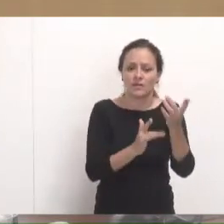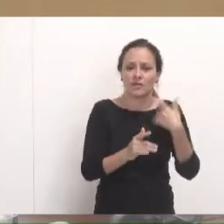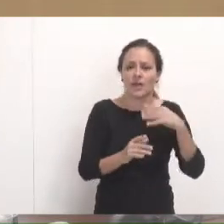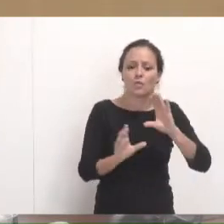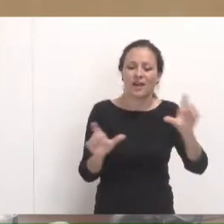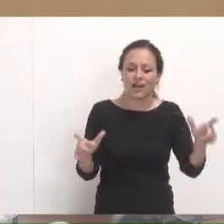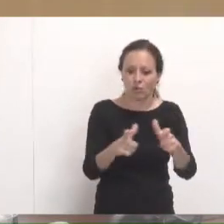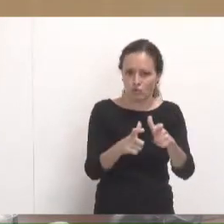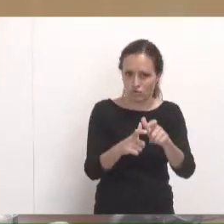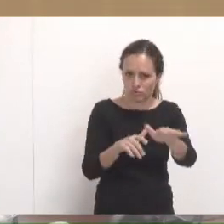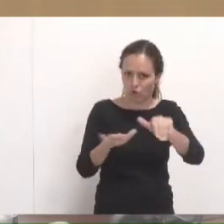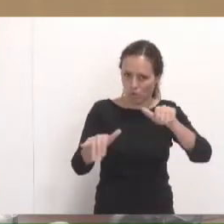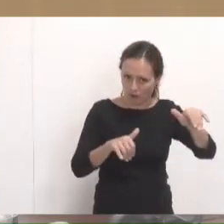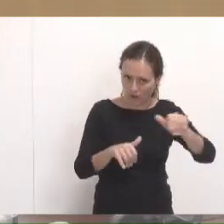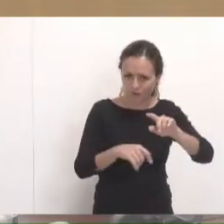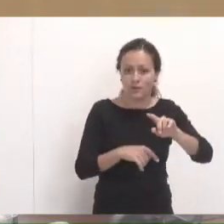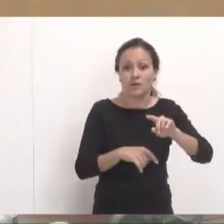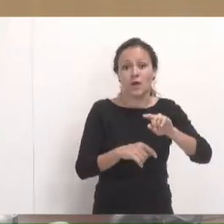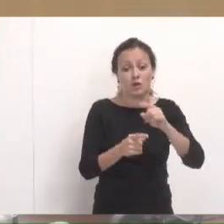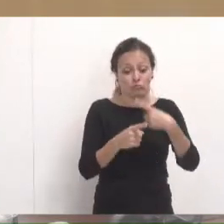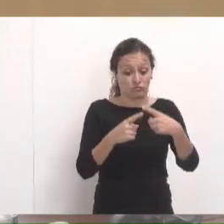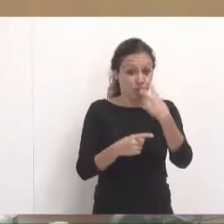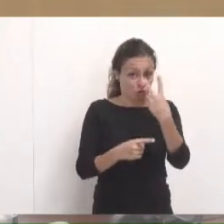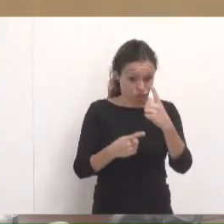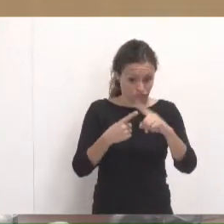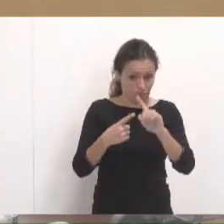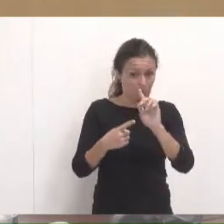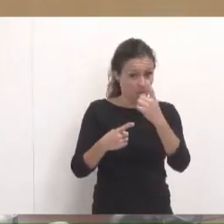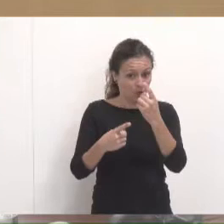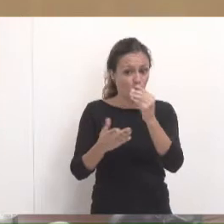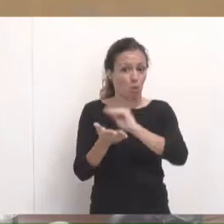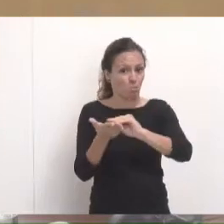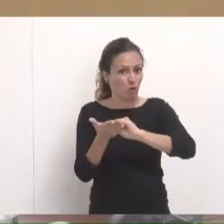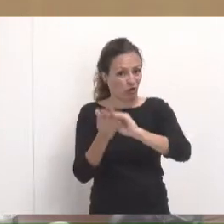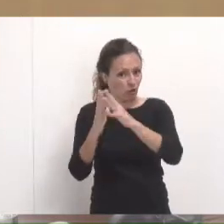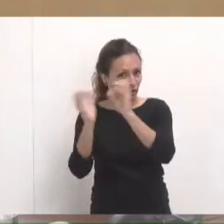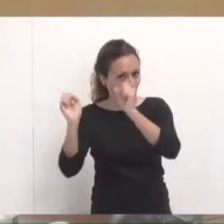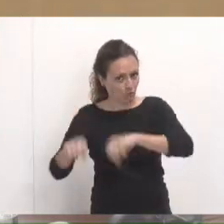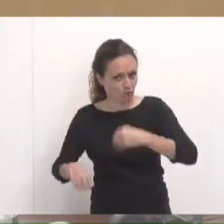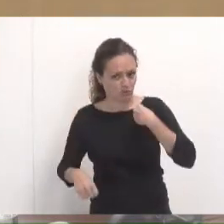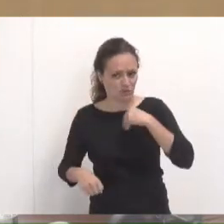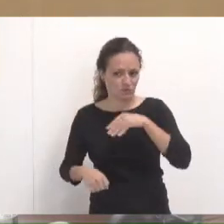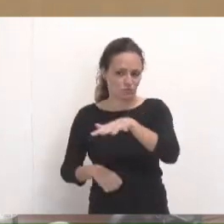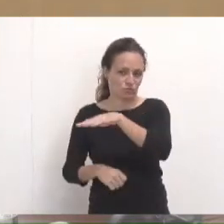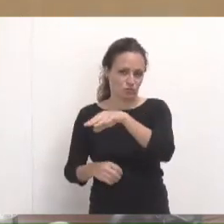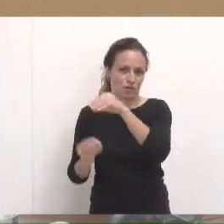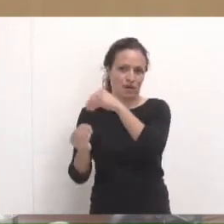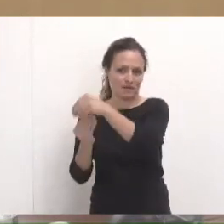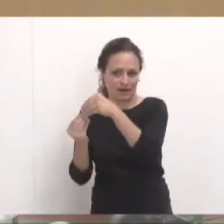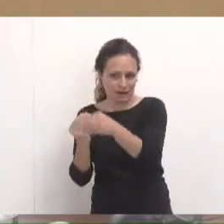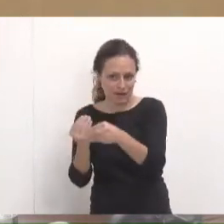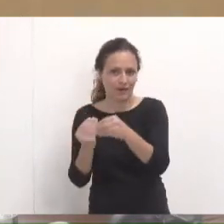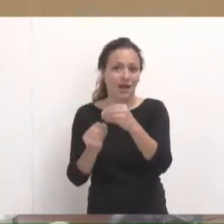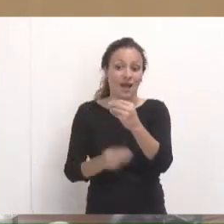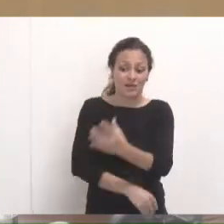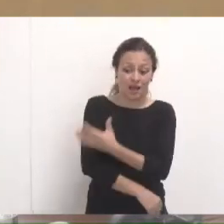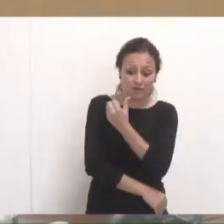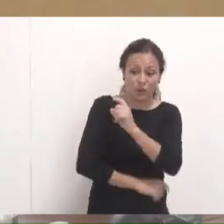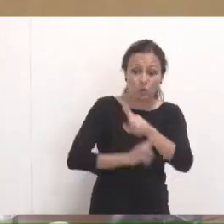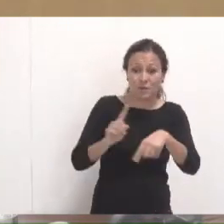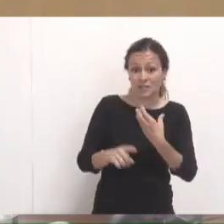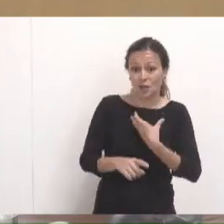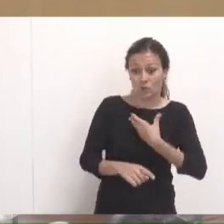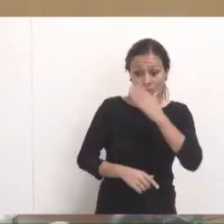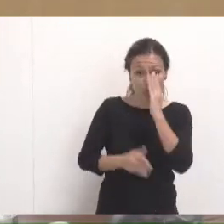lado, se va a trasladar un borrador de convenio a suscribir entre el Gobierno de Canarias, Cabildo y los ayuntamientos que puedan estar